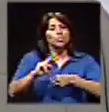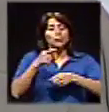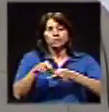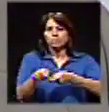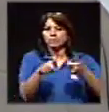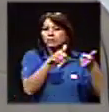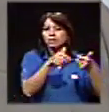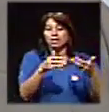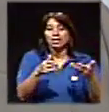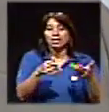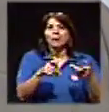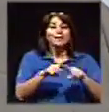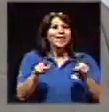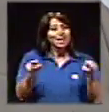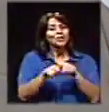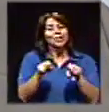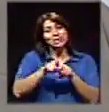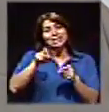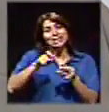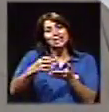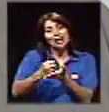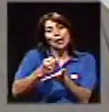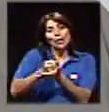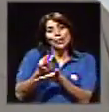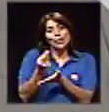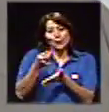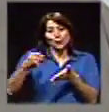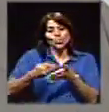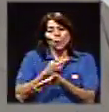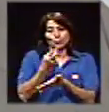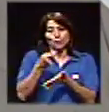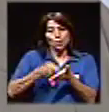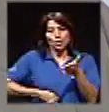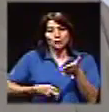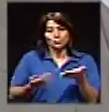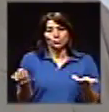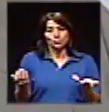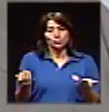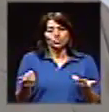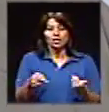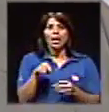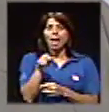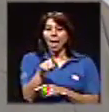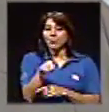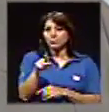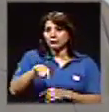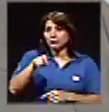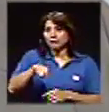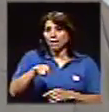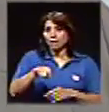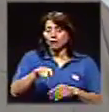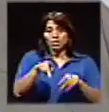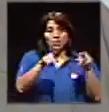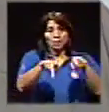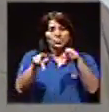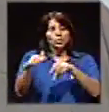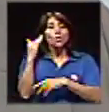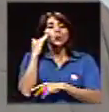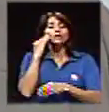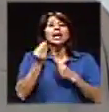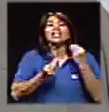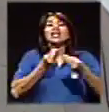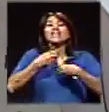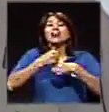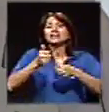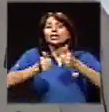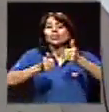requieren nuevos impuestos. Y ahí es donde es necesario que el país conozca qué van a hacer los candidatos.